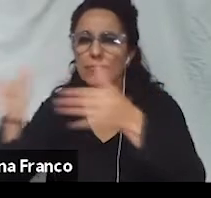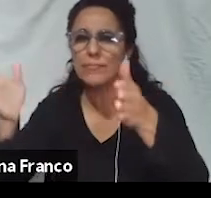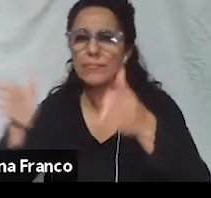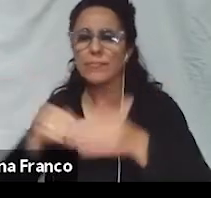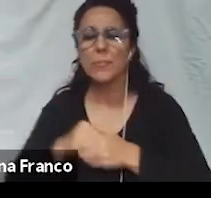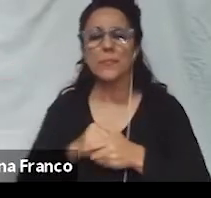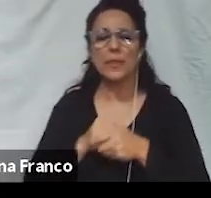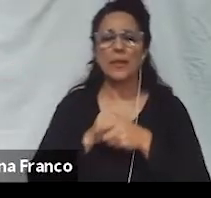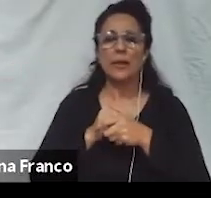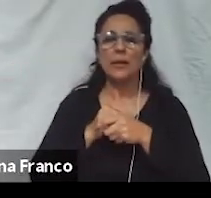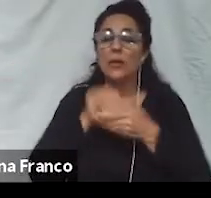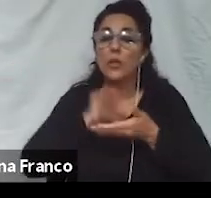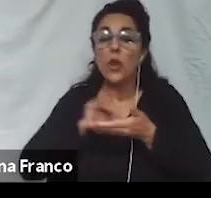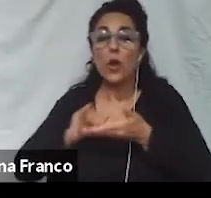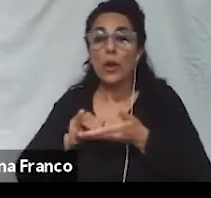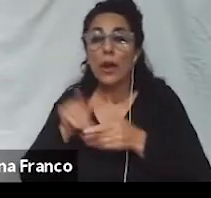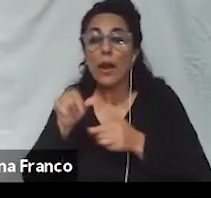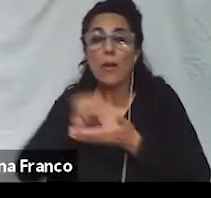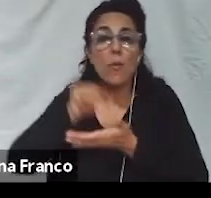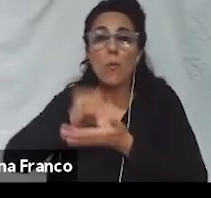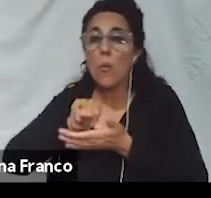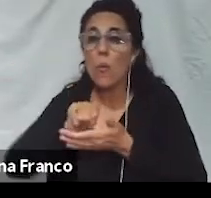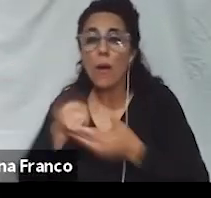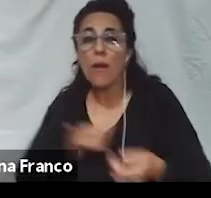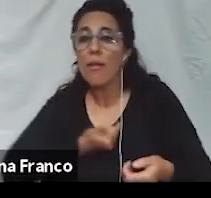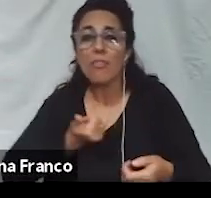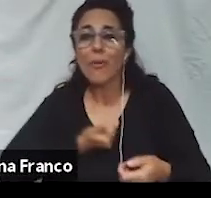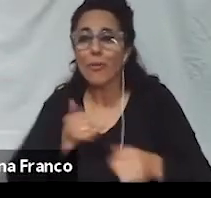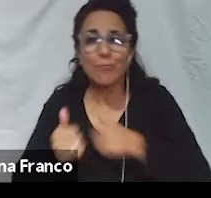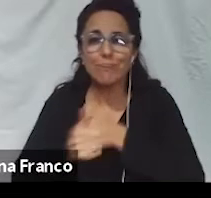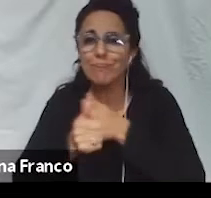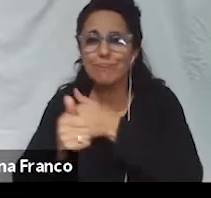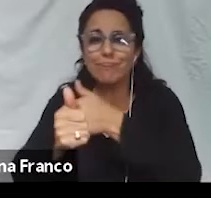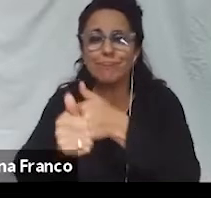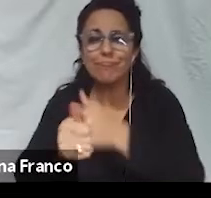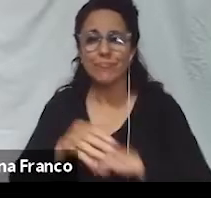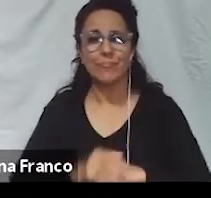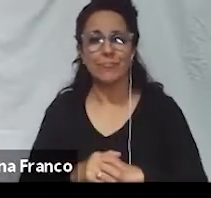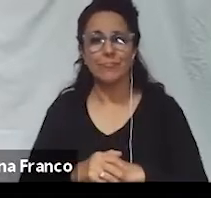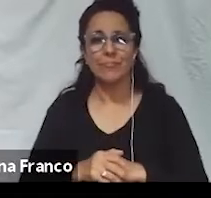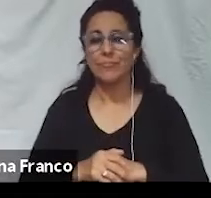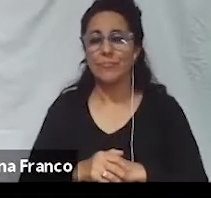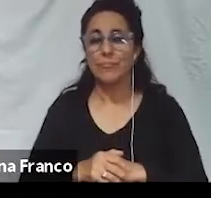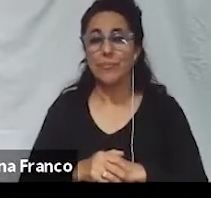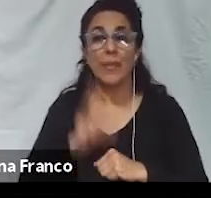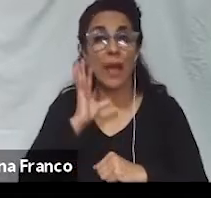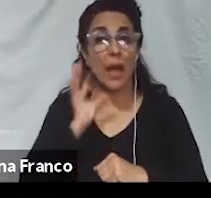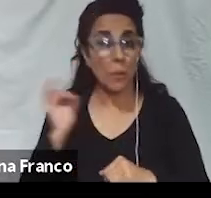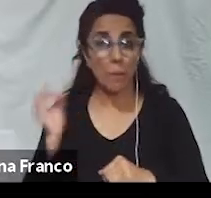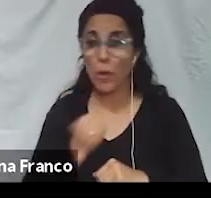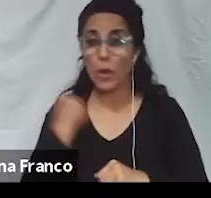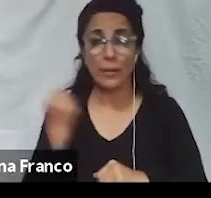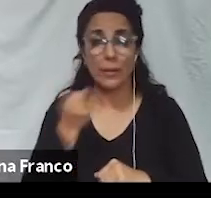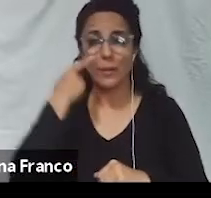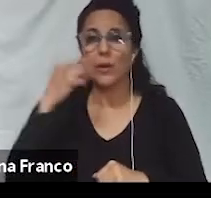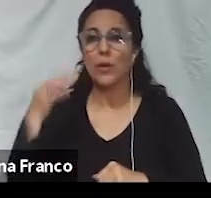de querer toquetear todo el sitio para ver a dónde voy, qué pasa, y explorarlo por completo, es una cualidad muy